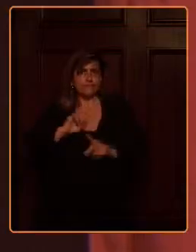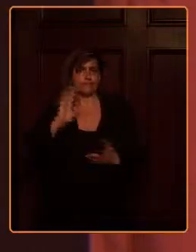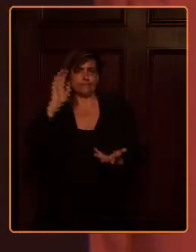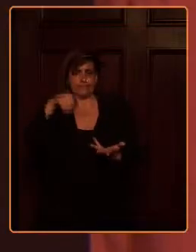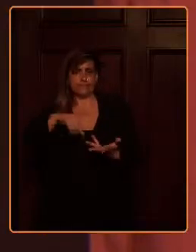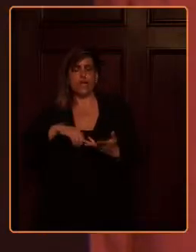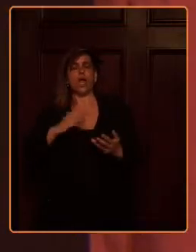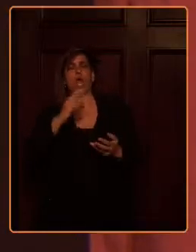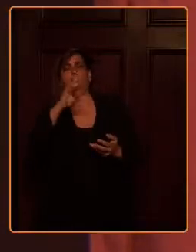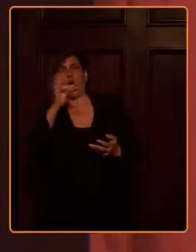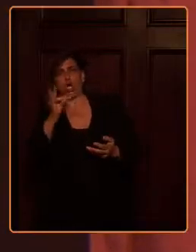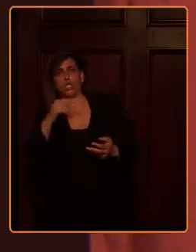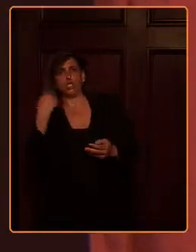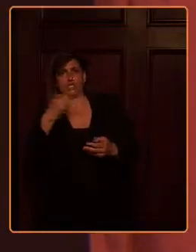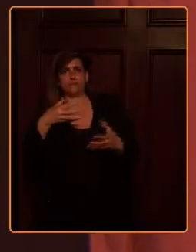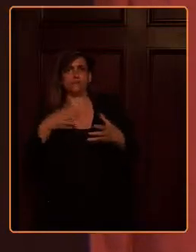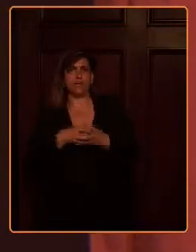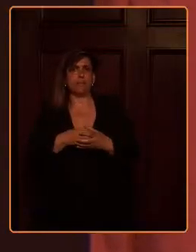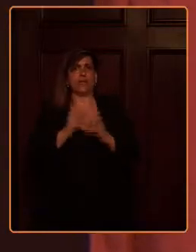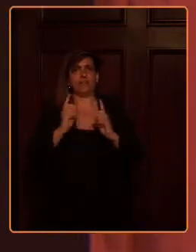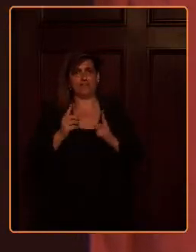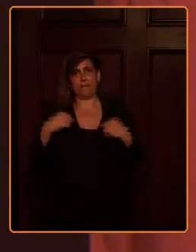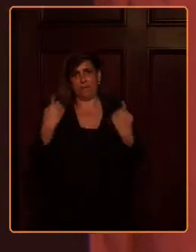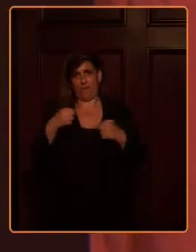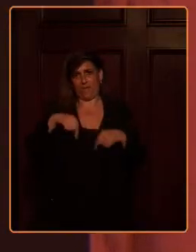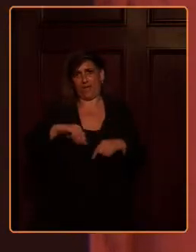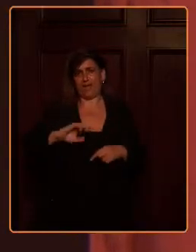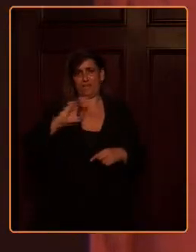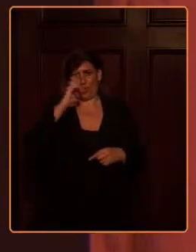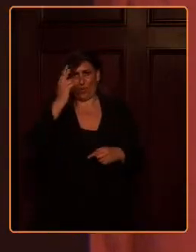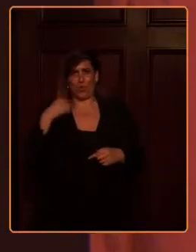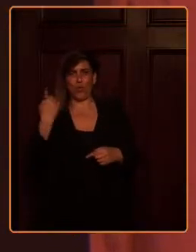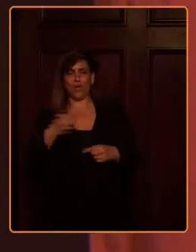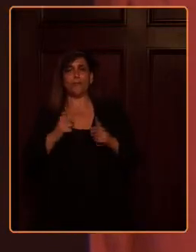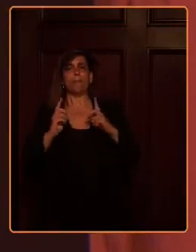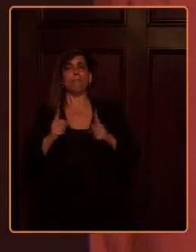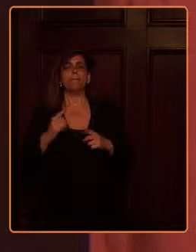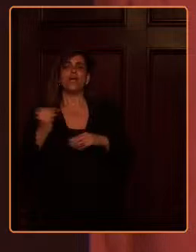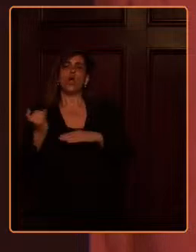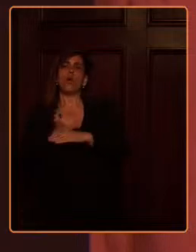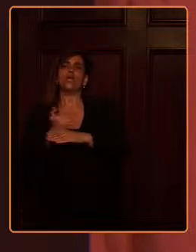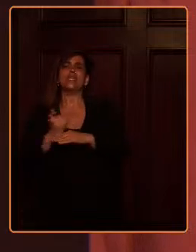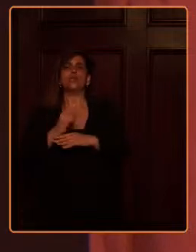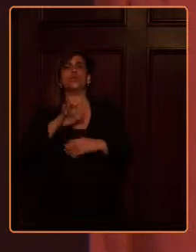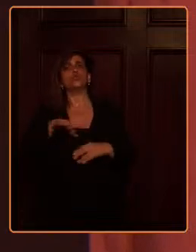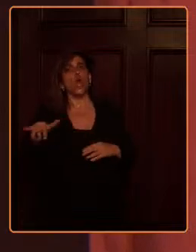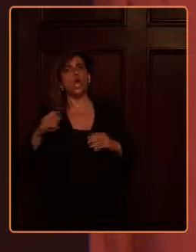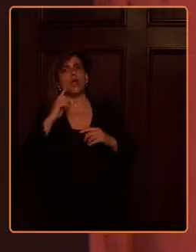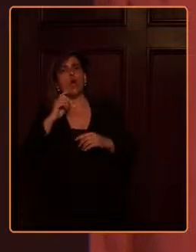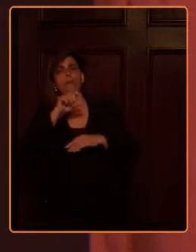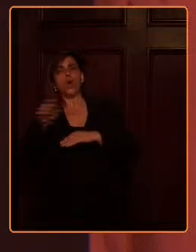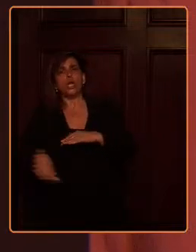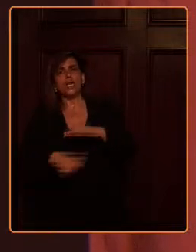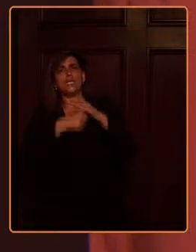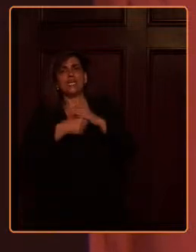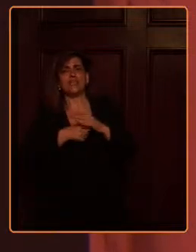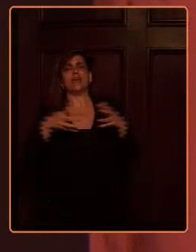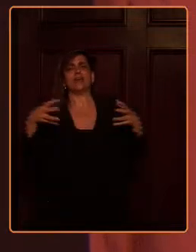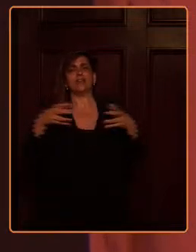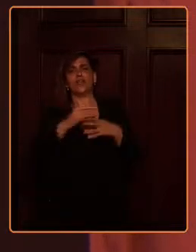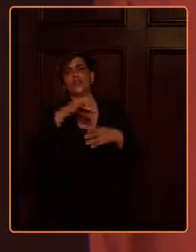Ort Uruguay, Iowa Women's University también. Así como instituciones de referencia como Digital